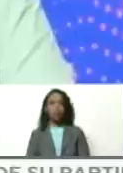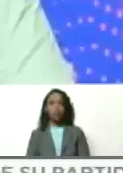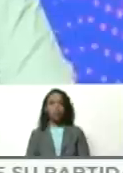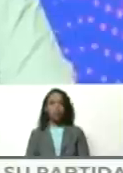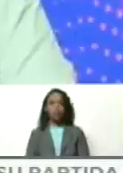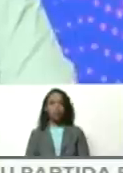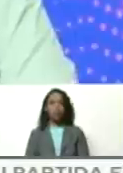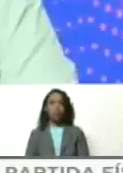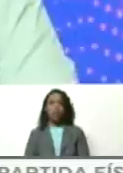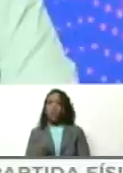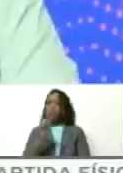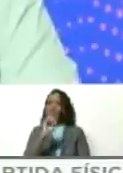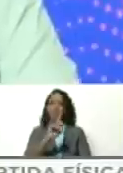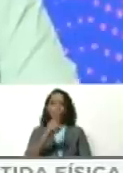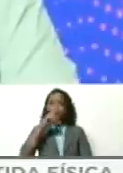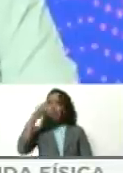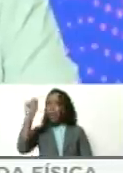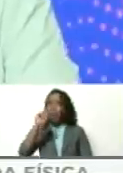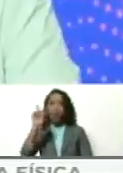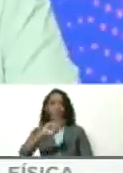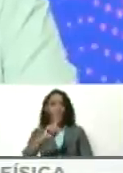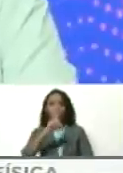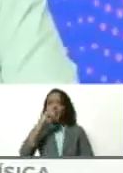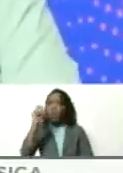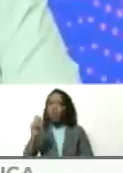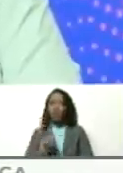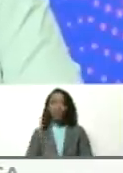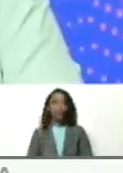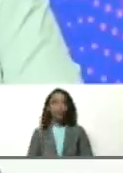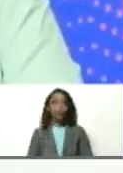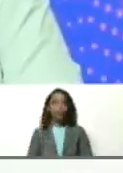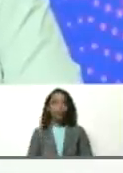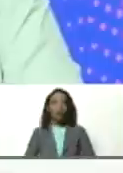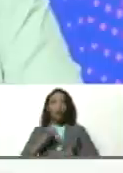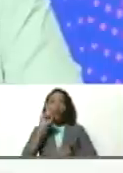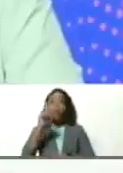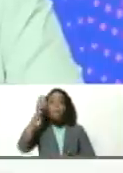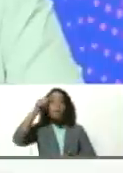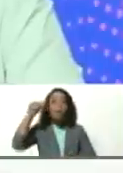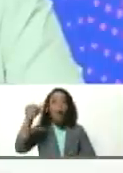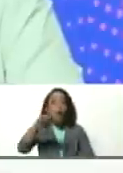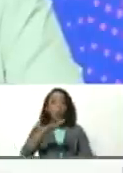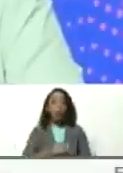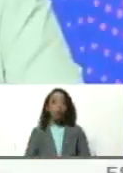No es Maduro, chicos, no es Maduro, es un pueblo,